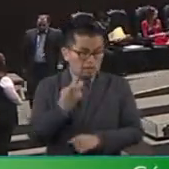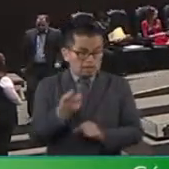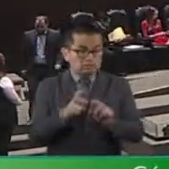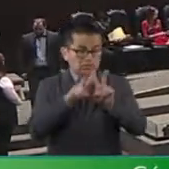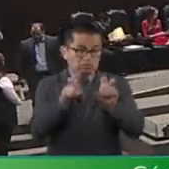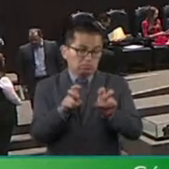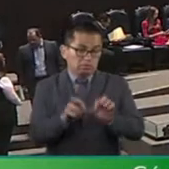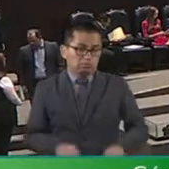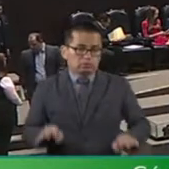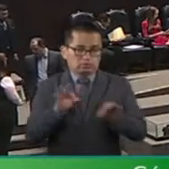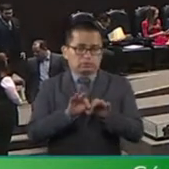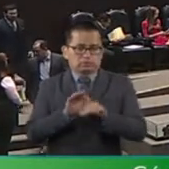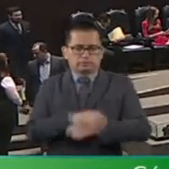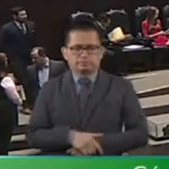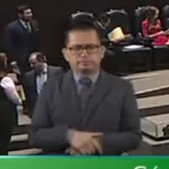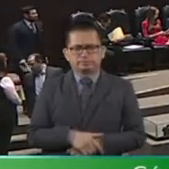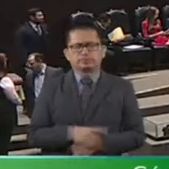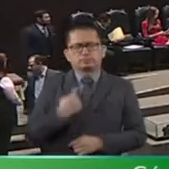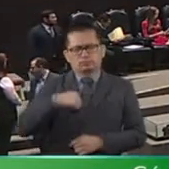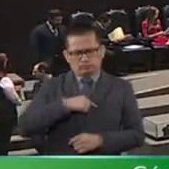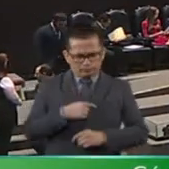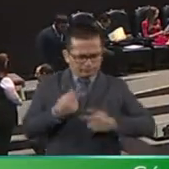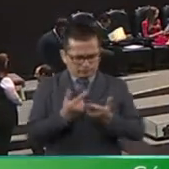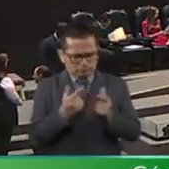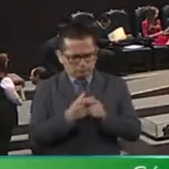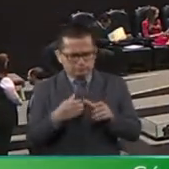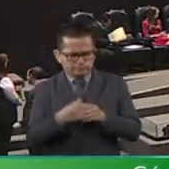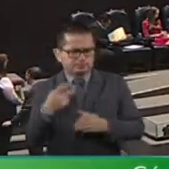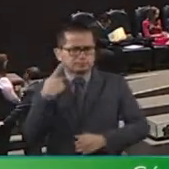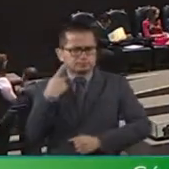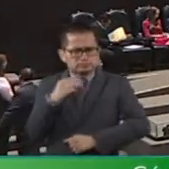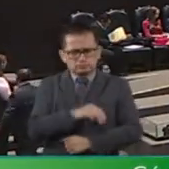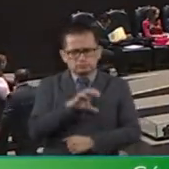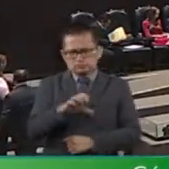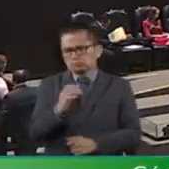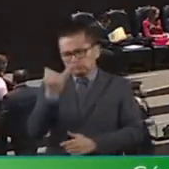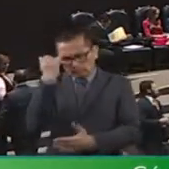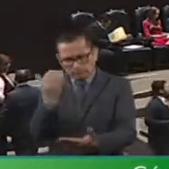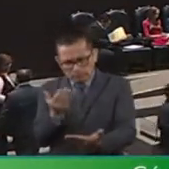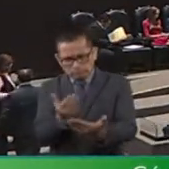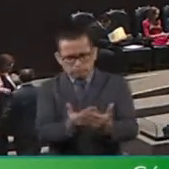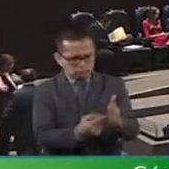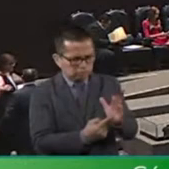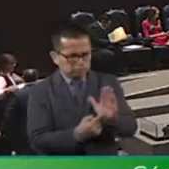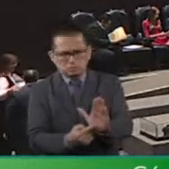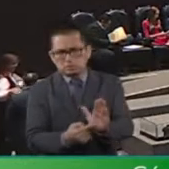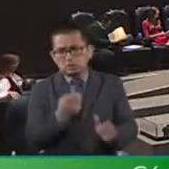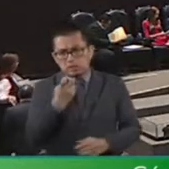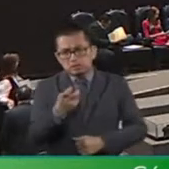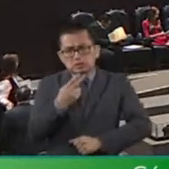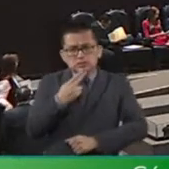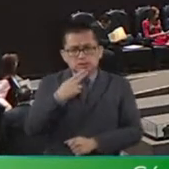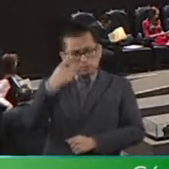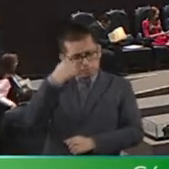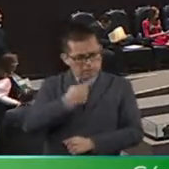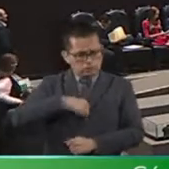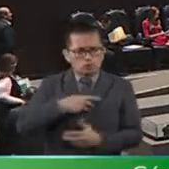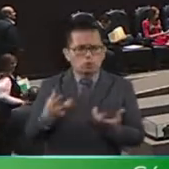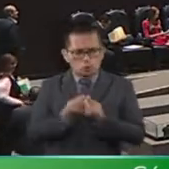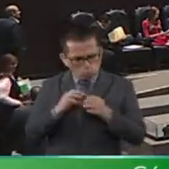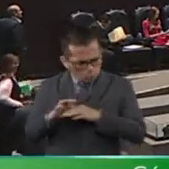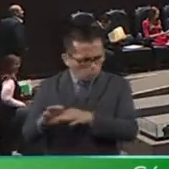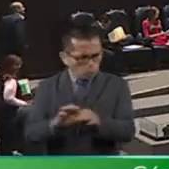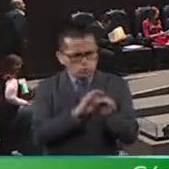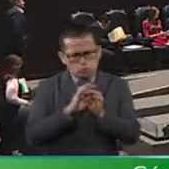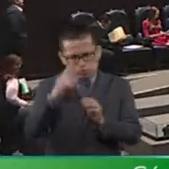eso el día de hoy desde Movimiento Ciudadano ponemos sobre la mesa esta iniciativa que puede unir a este bloque por el clima. Aquí tienen